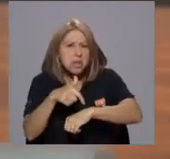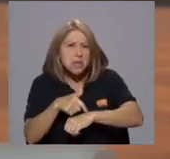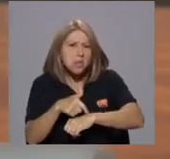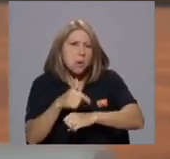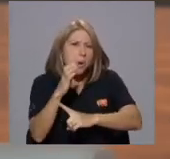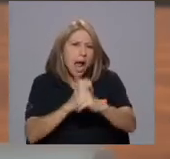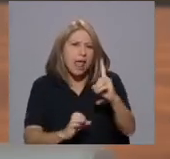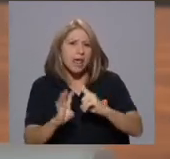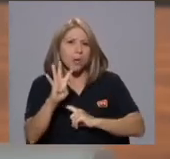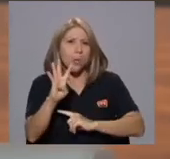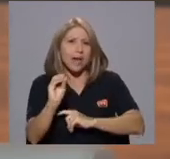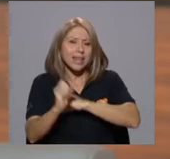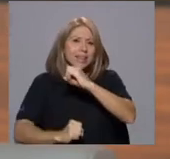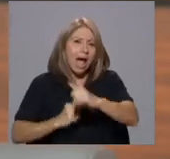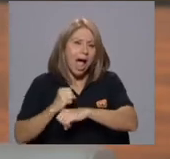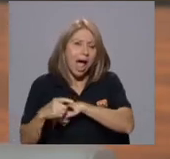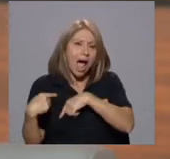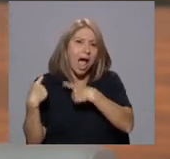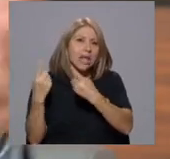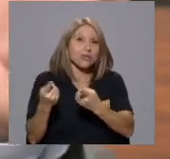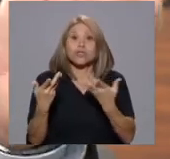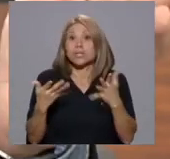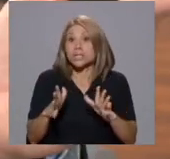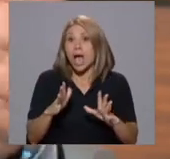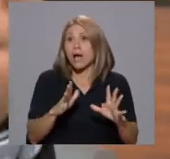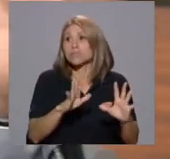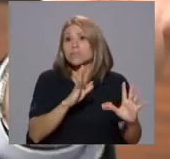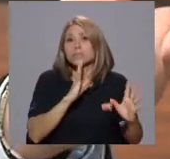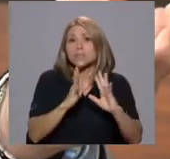ha hablado famosa de la